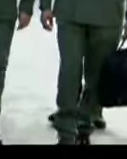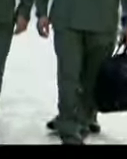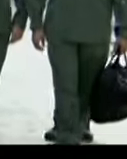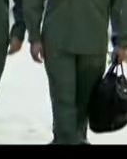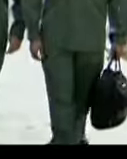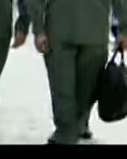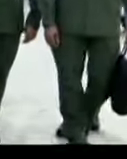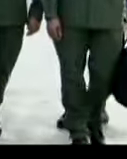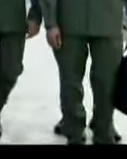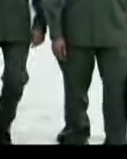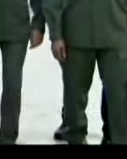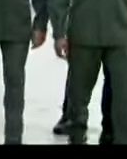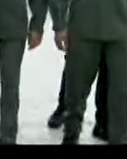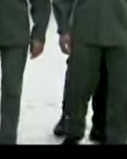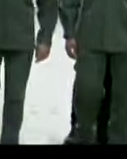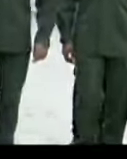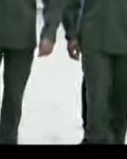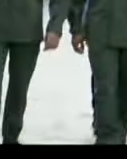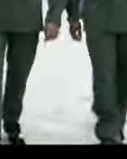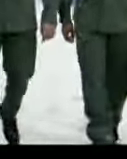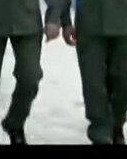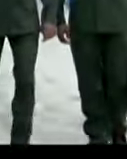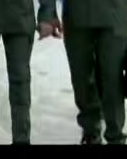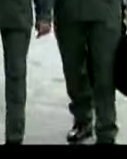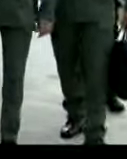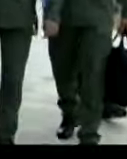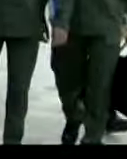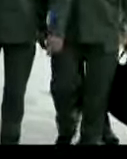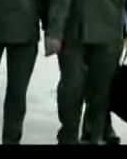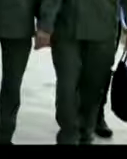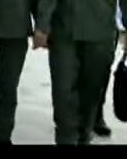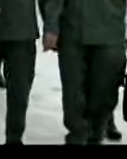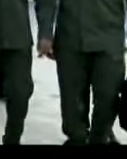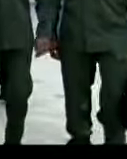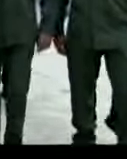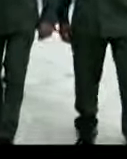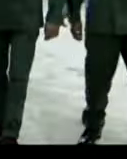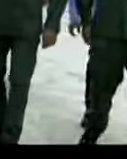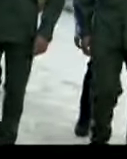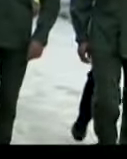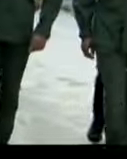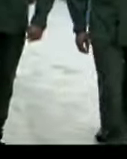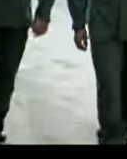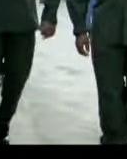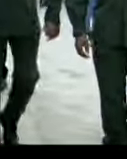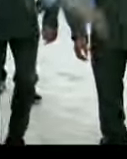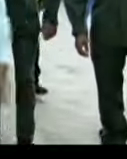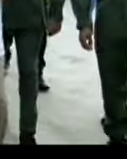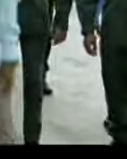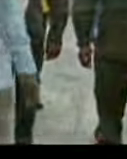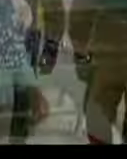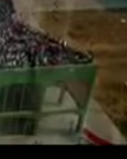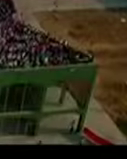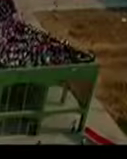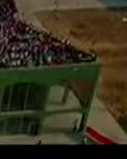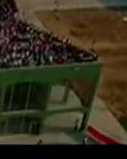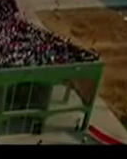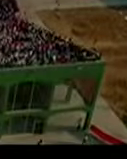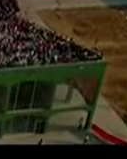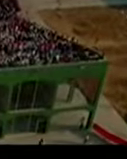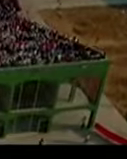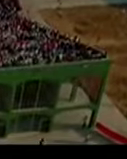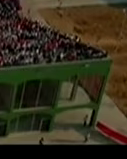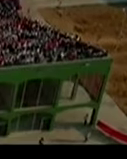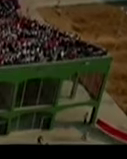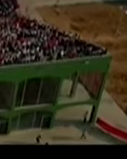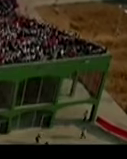misión Venezuela Mujer. Ya presente el presidente constitucional de la República Bolivariana de Venezuela, Nicolás Maduro, y